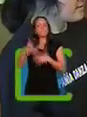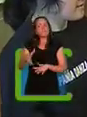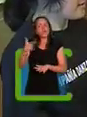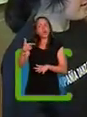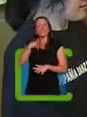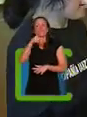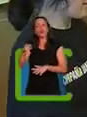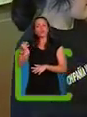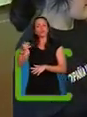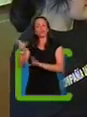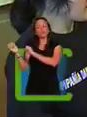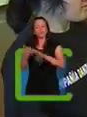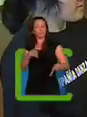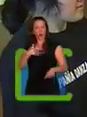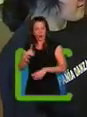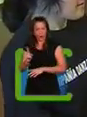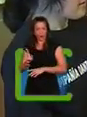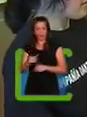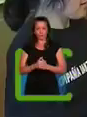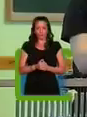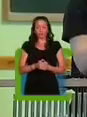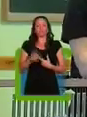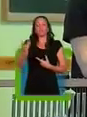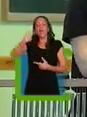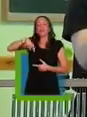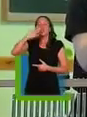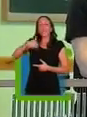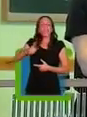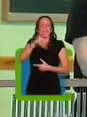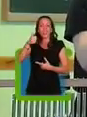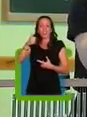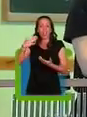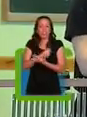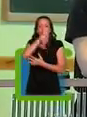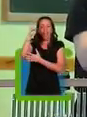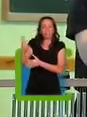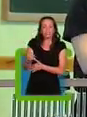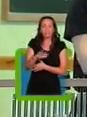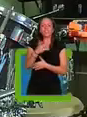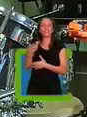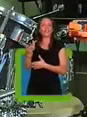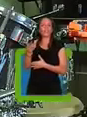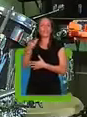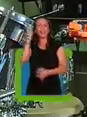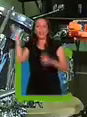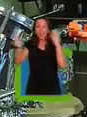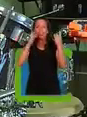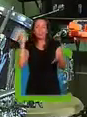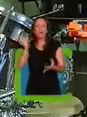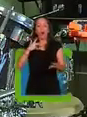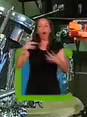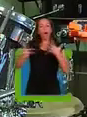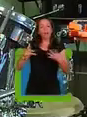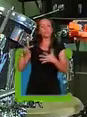por ello renuncian a hacer lo que más les gusta. A ellos les encantan todas estas actividades creativas,